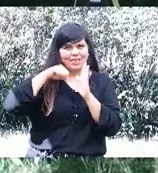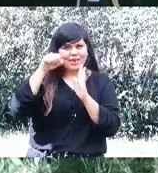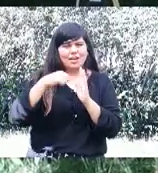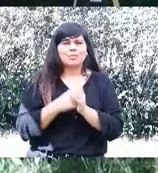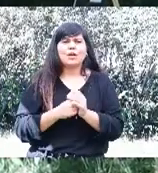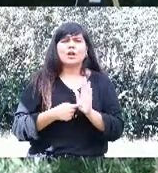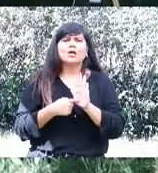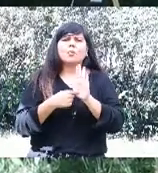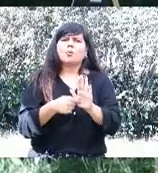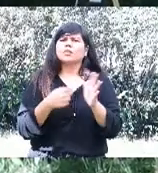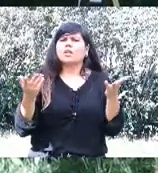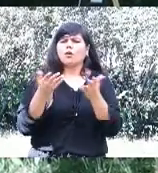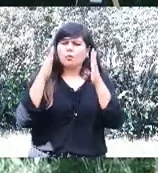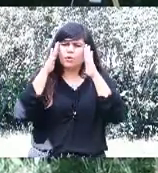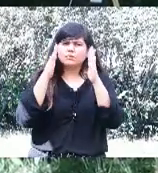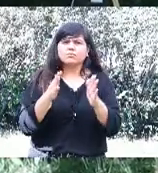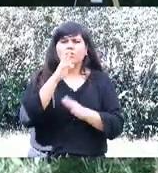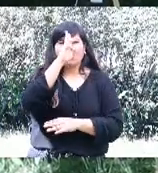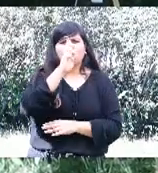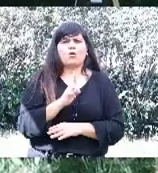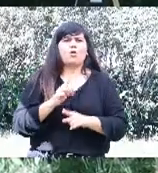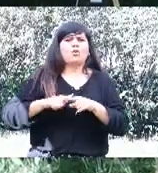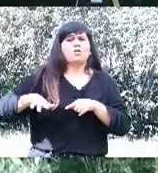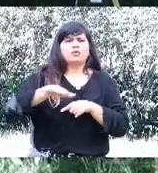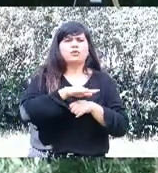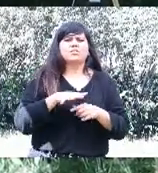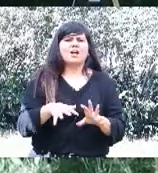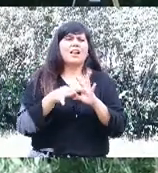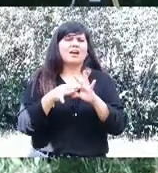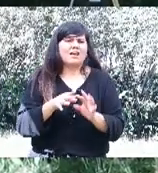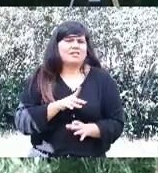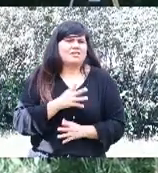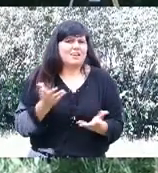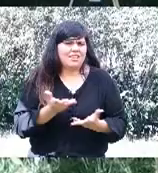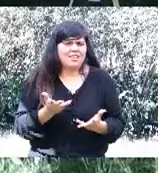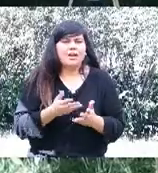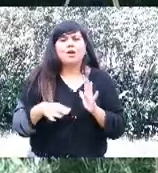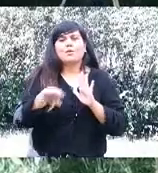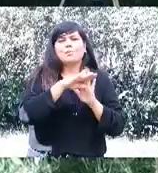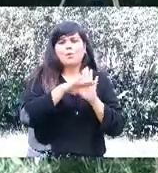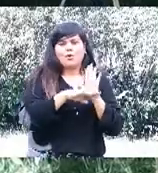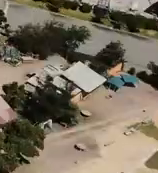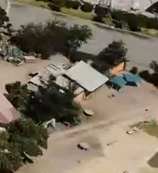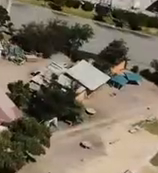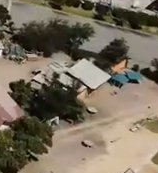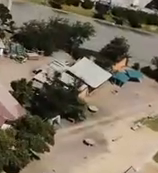retrata cómo se abarca este rol social gracias al programa de cultura